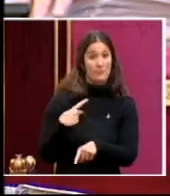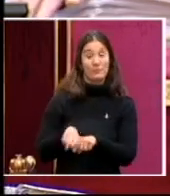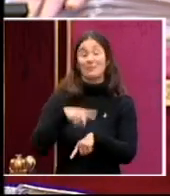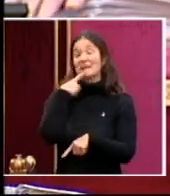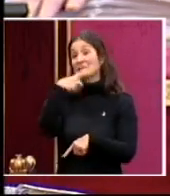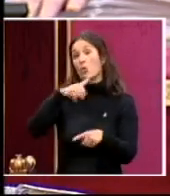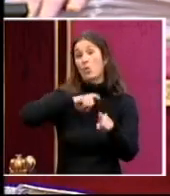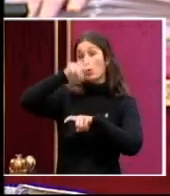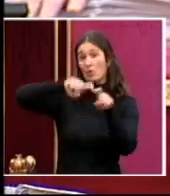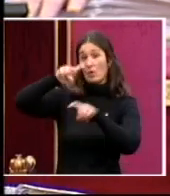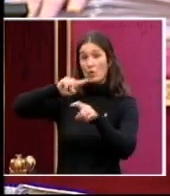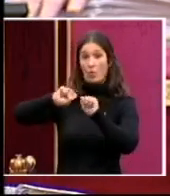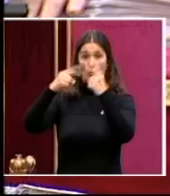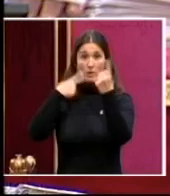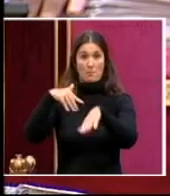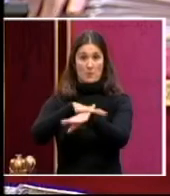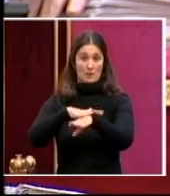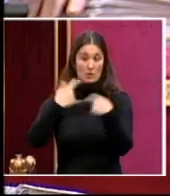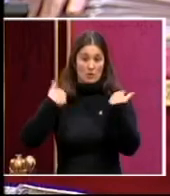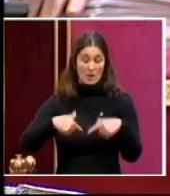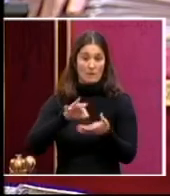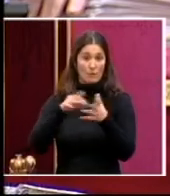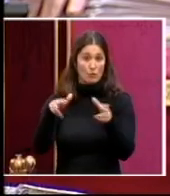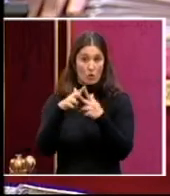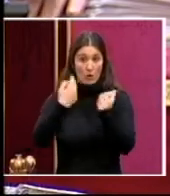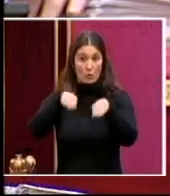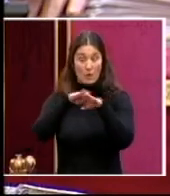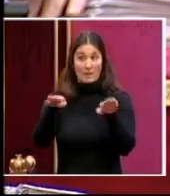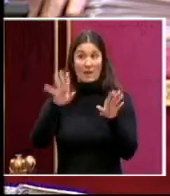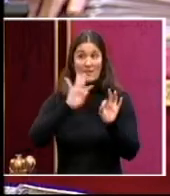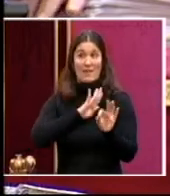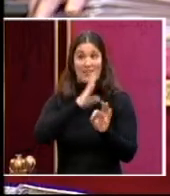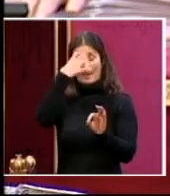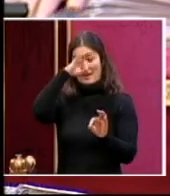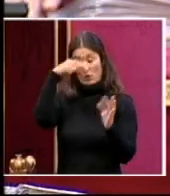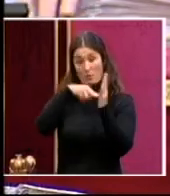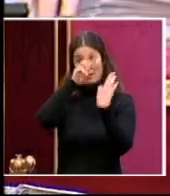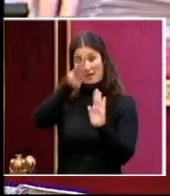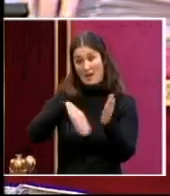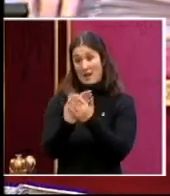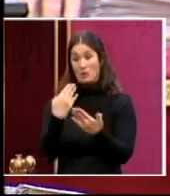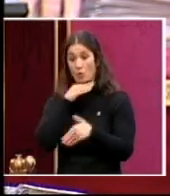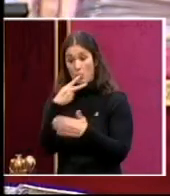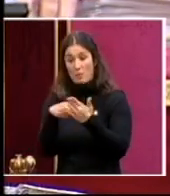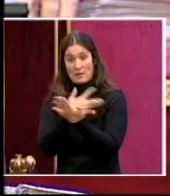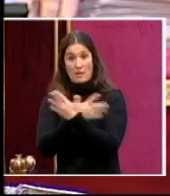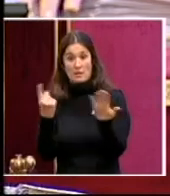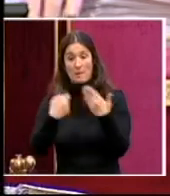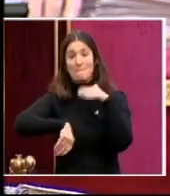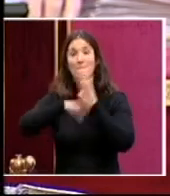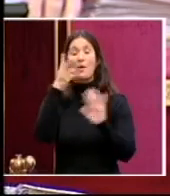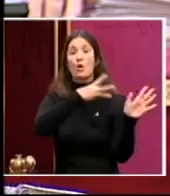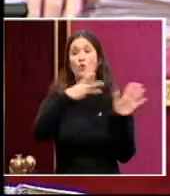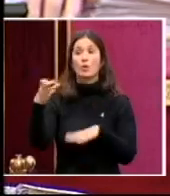datos oficiales del Ministerio de Sanidad, Servicios Sociales e Igualdad, desde enero de 2003 a octubre del 2016, más de